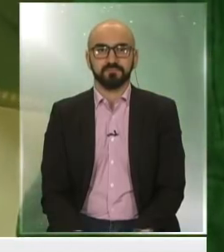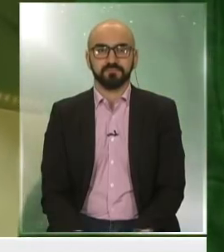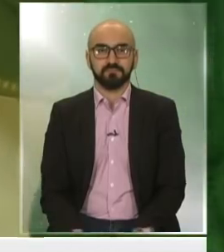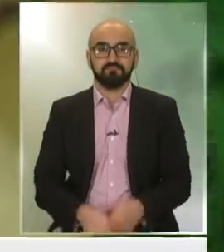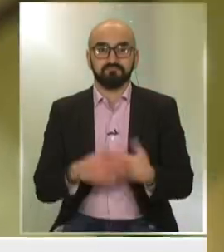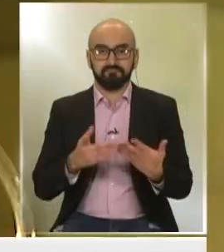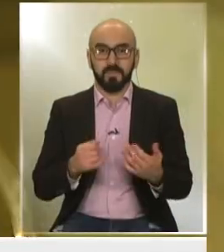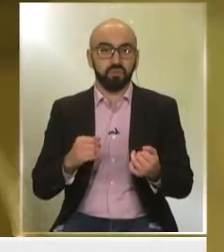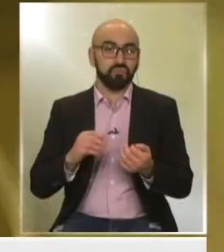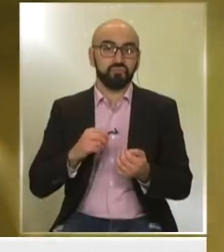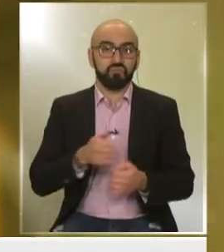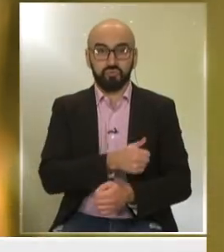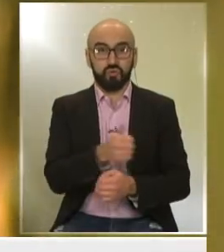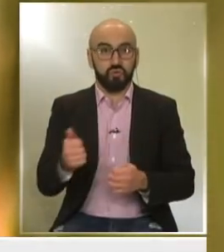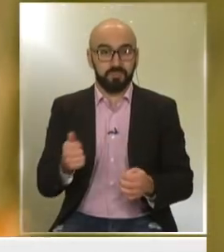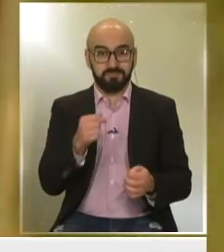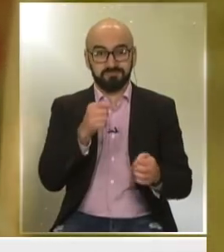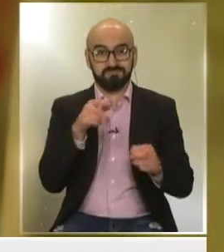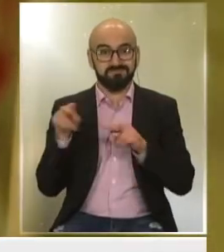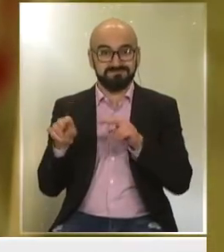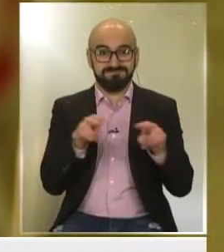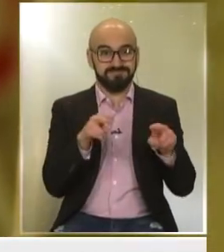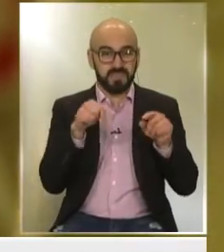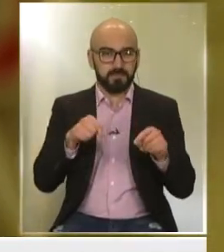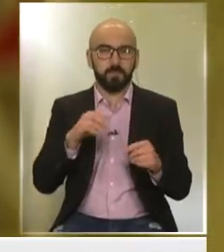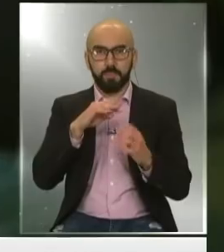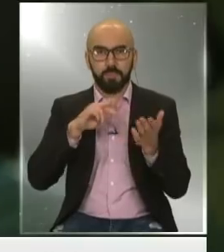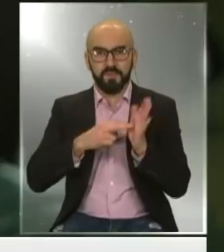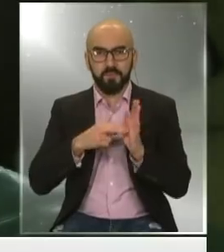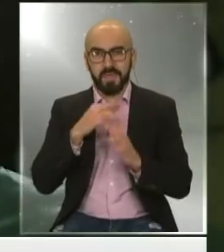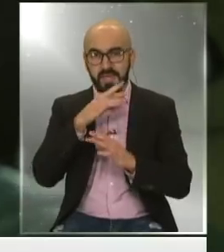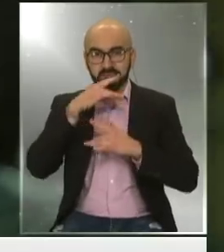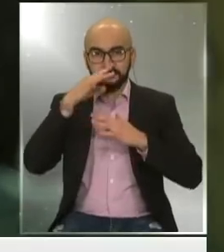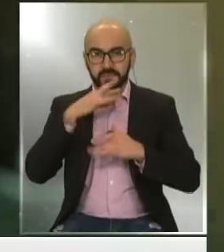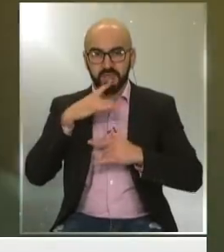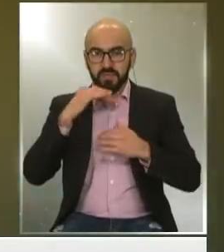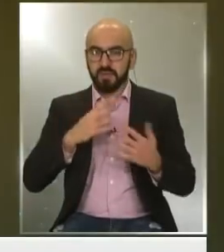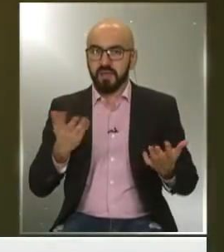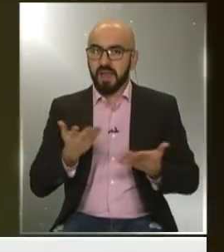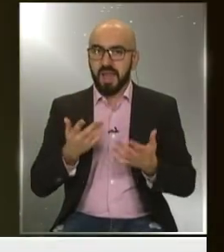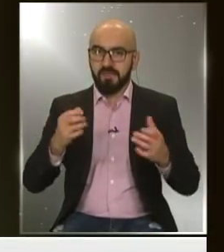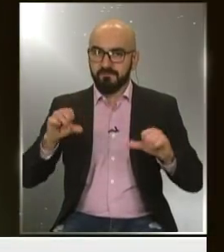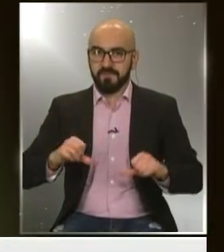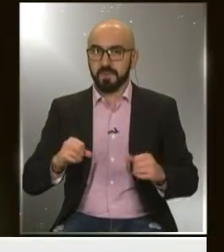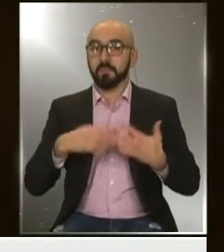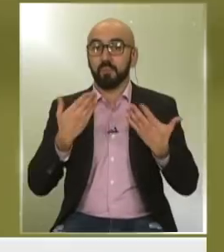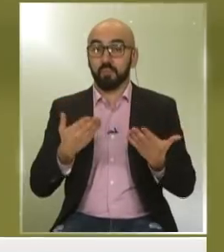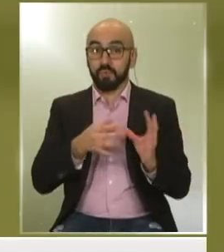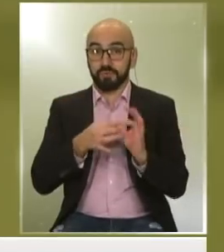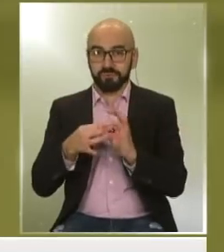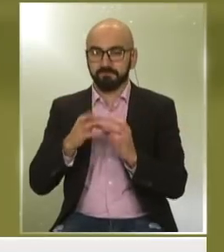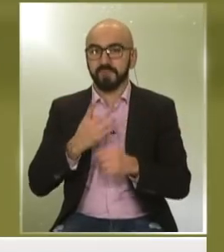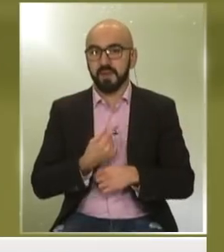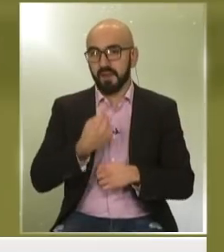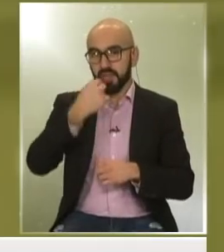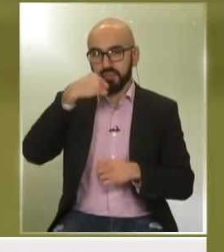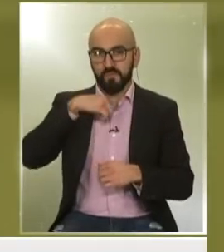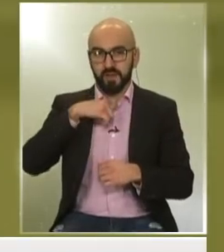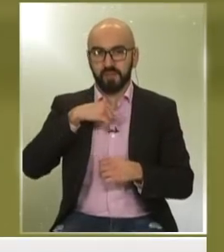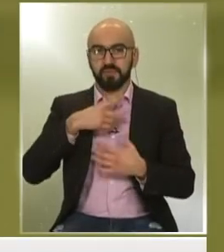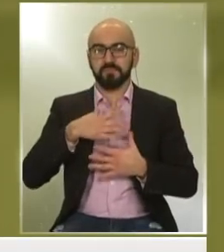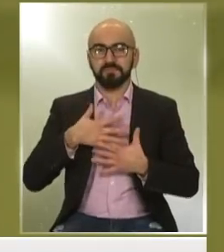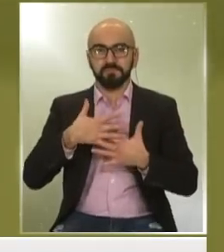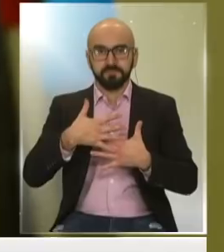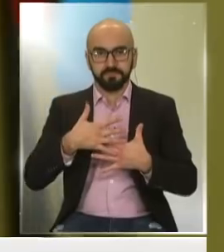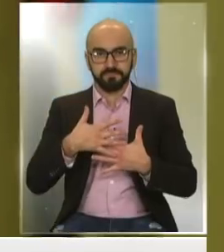Prácticamente todos los pacientes que están acá tienen problemas respiratorios graves. Por eso han debido ser intubados y conectados a un